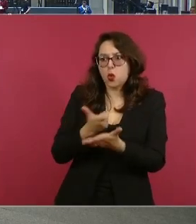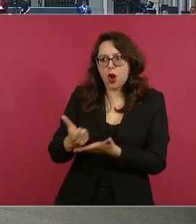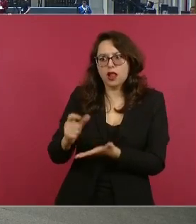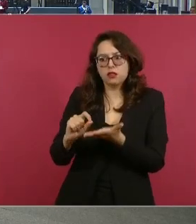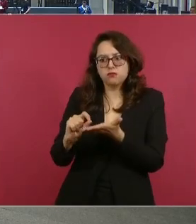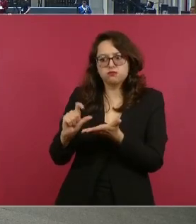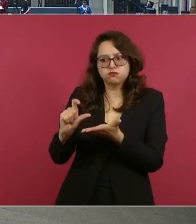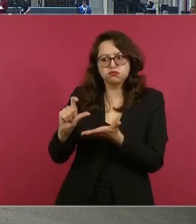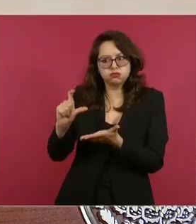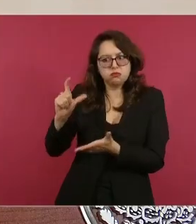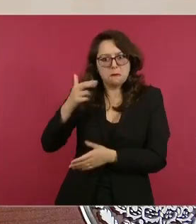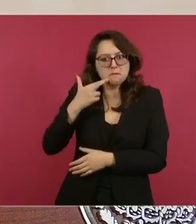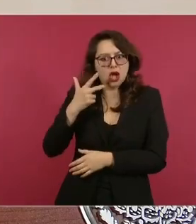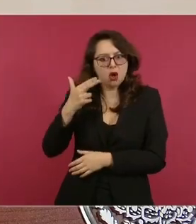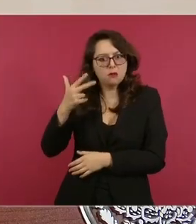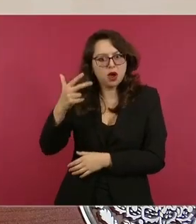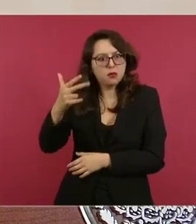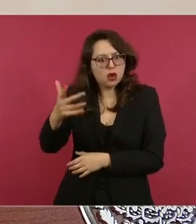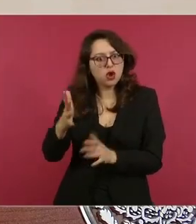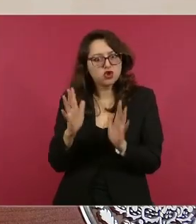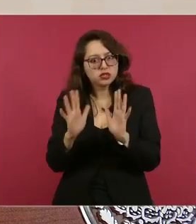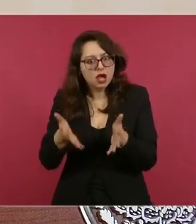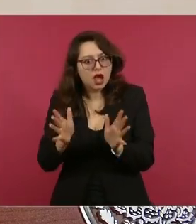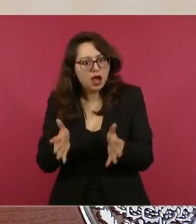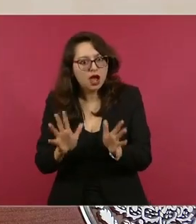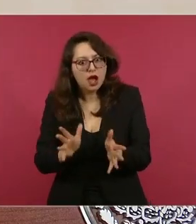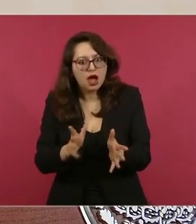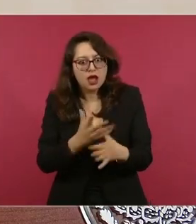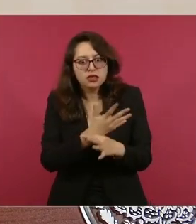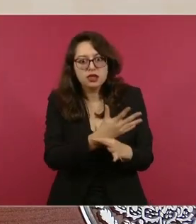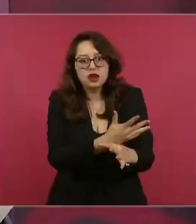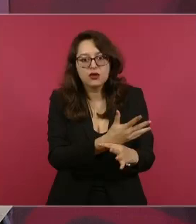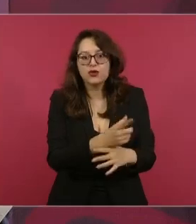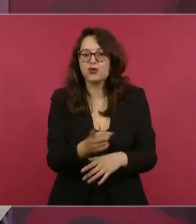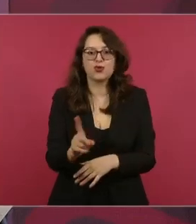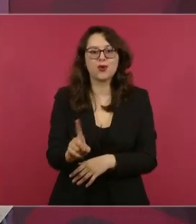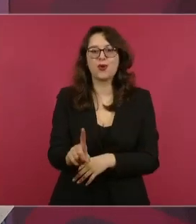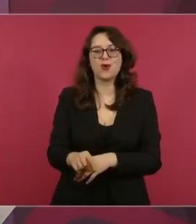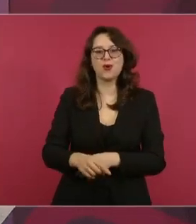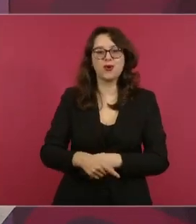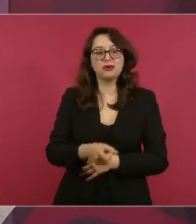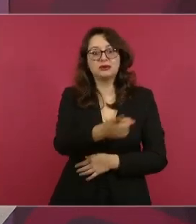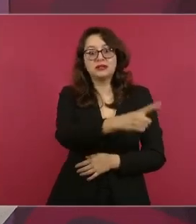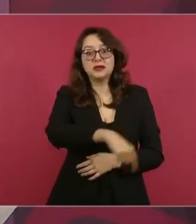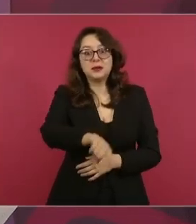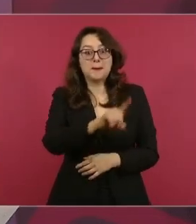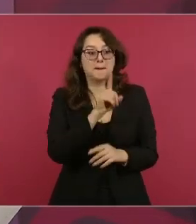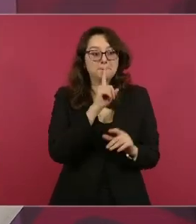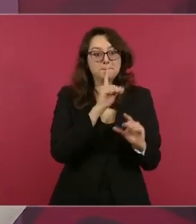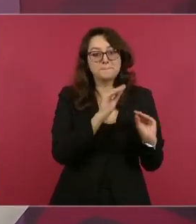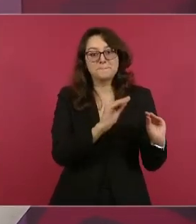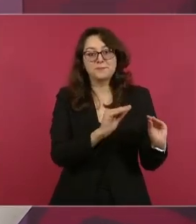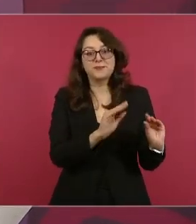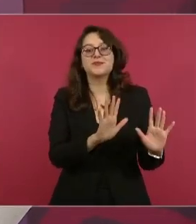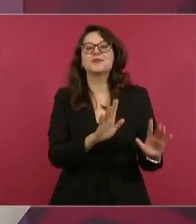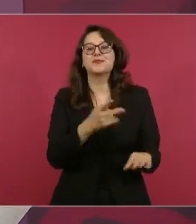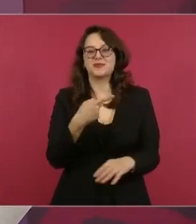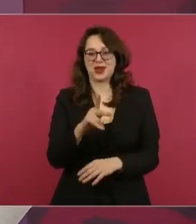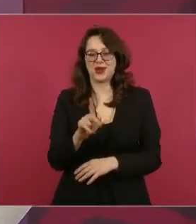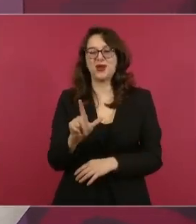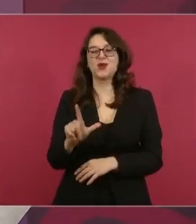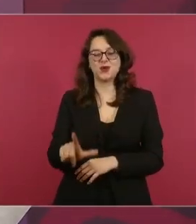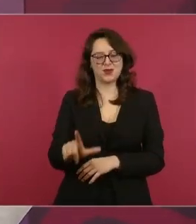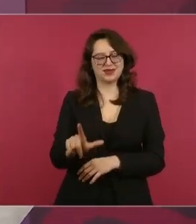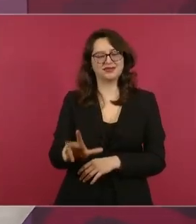¿Ya lo leyeron en los periódicos? No, pero esa vamos a dejarla para el lunes. O para el